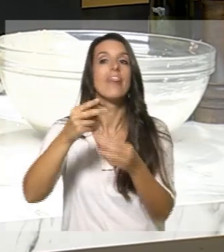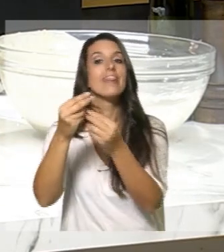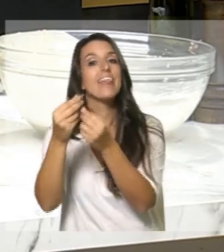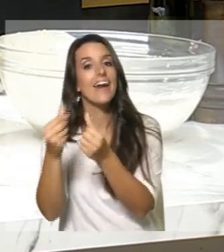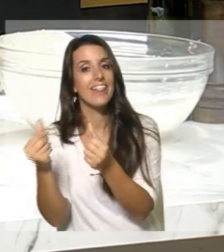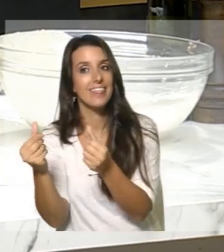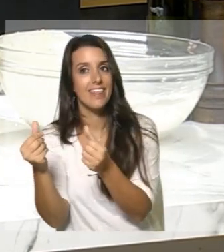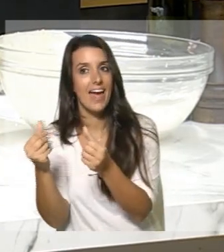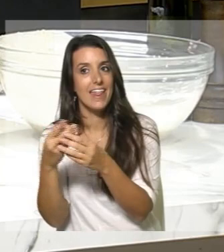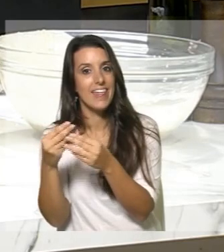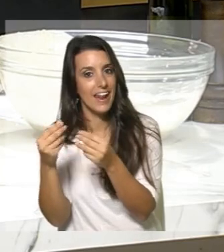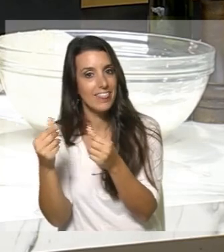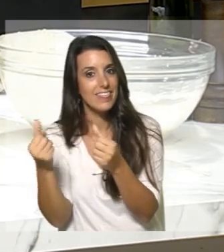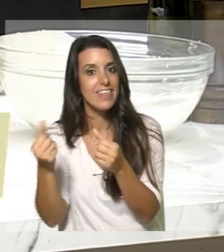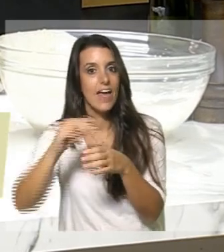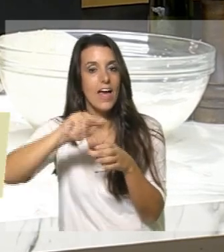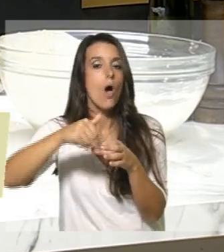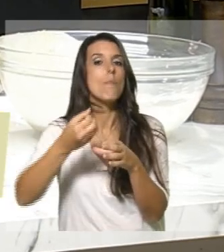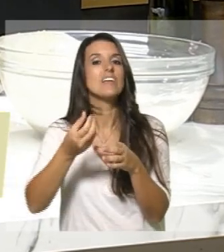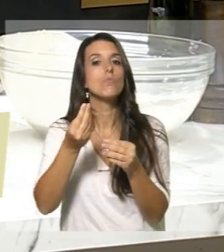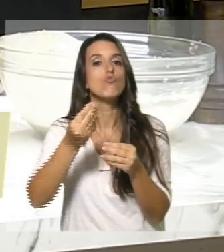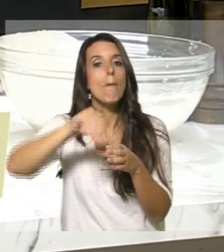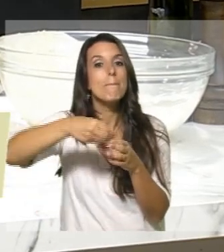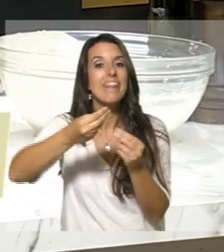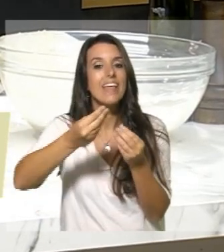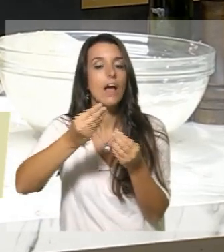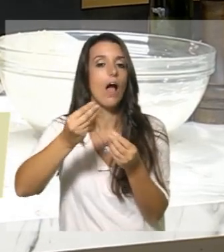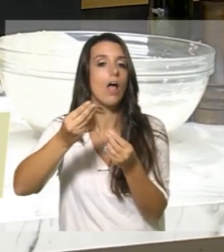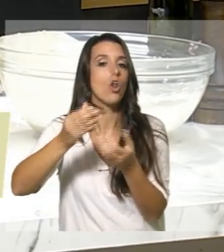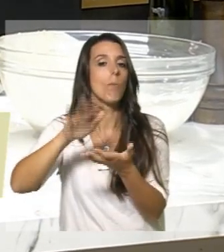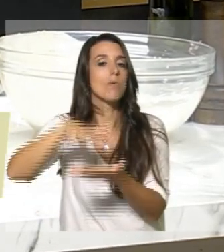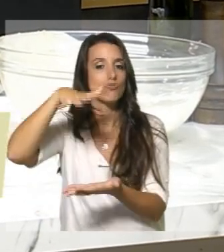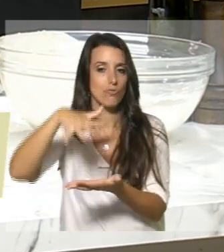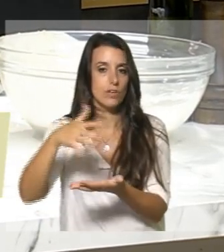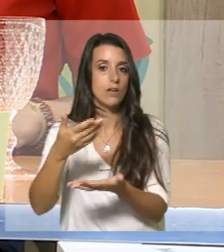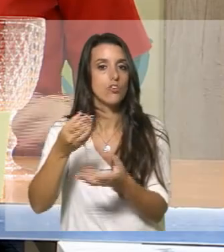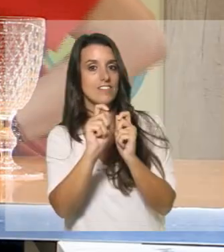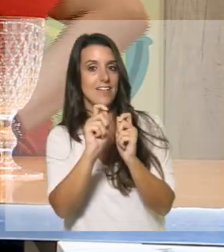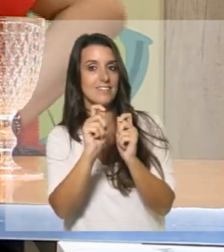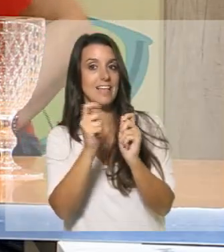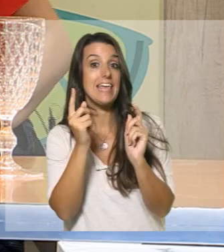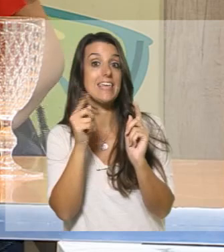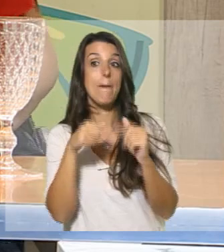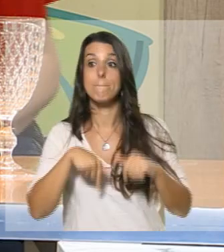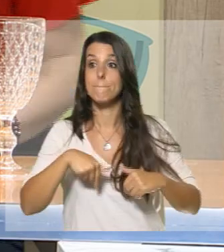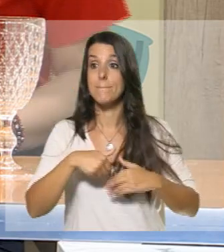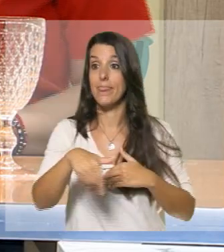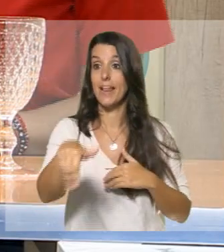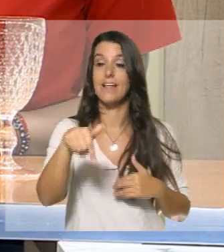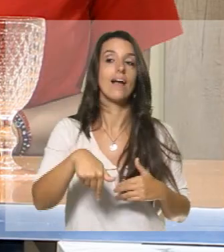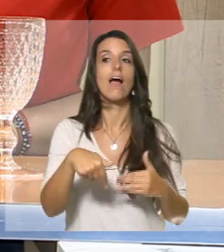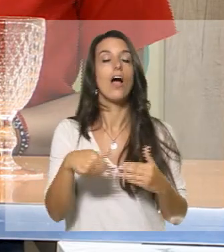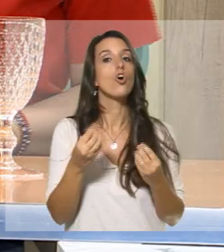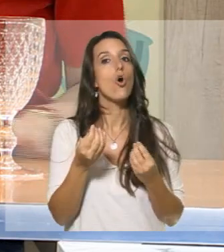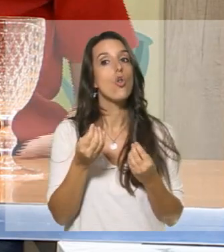afecta el leudado de la masa. Entonces le ponen manteca derretida, un pincelito chiquito. Brillante. Mientras que aquí estamos con